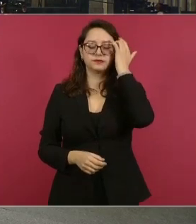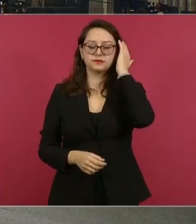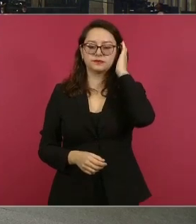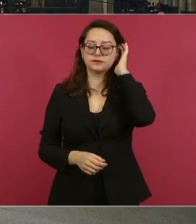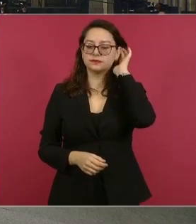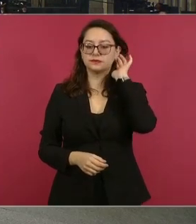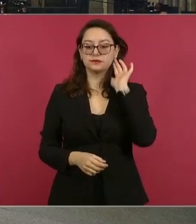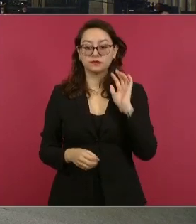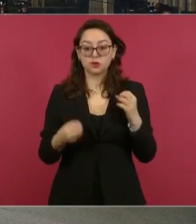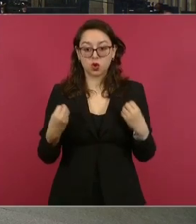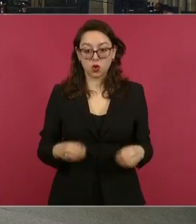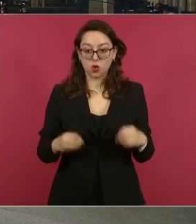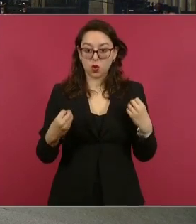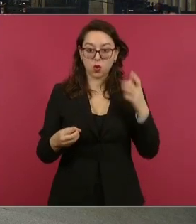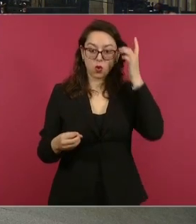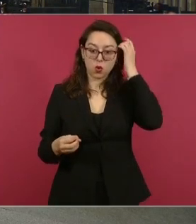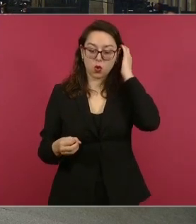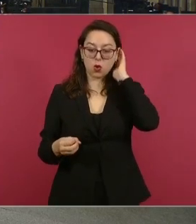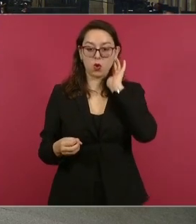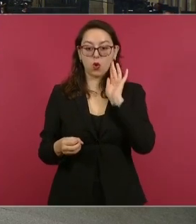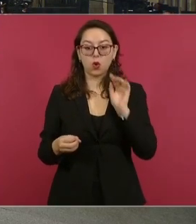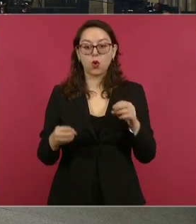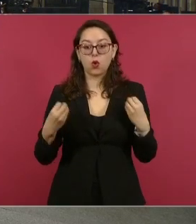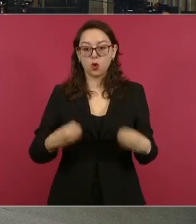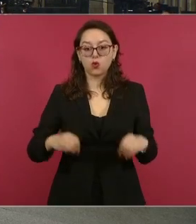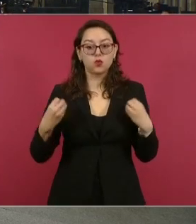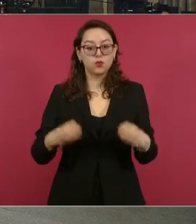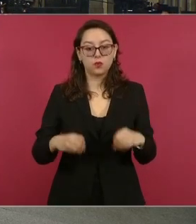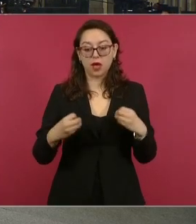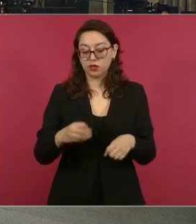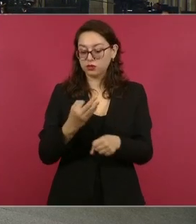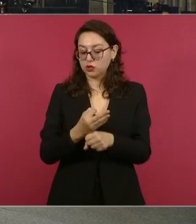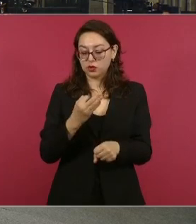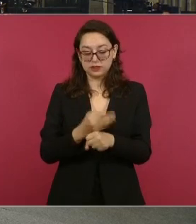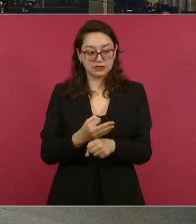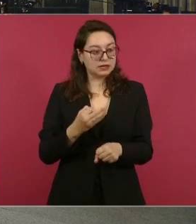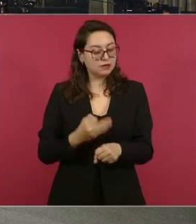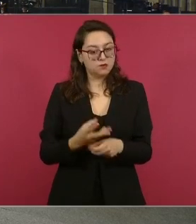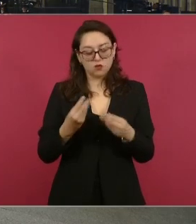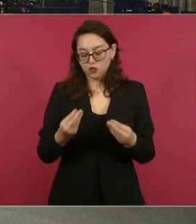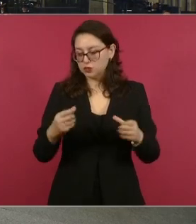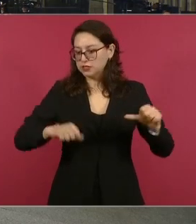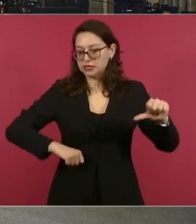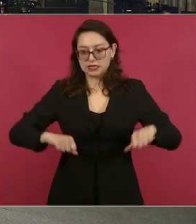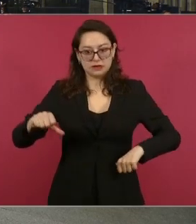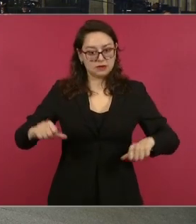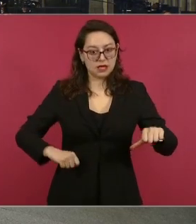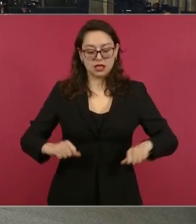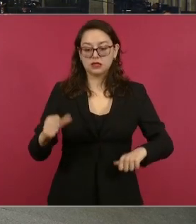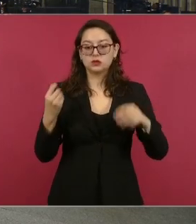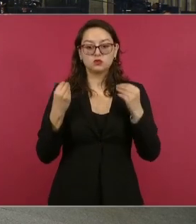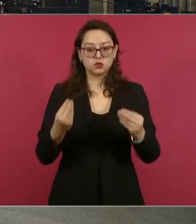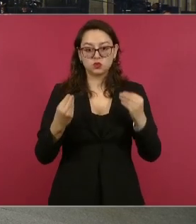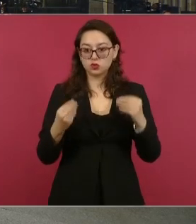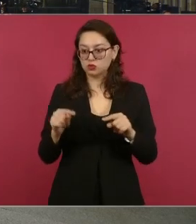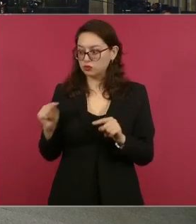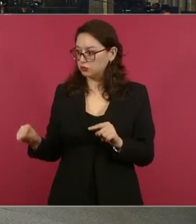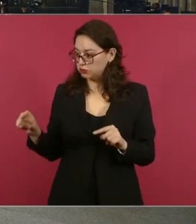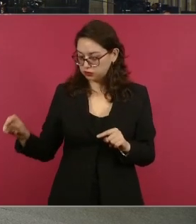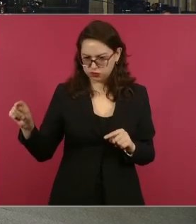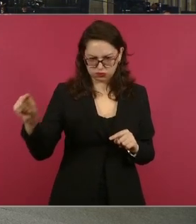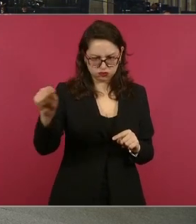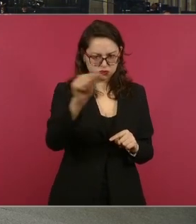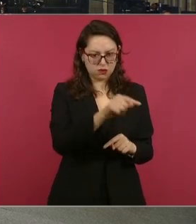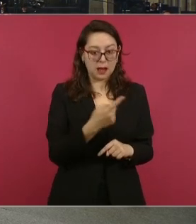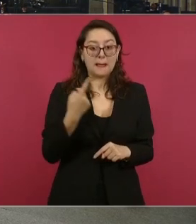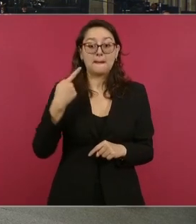que nos mantiene ocupados. Son muchas acciones las que se tienen que realizar, pero a través de la